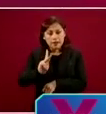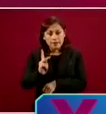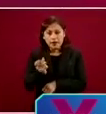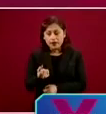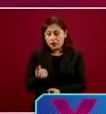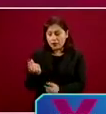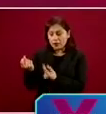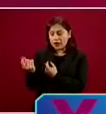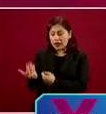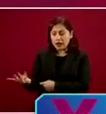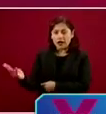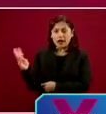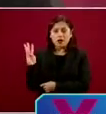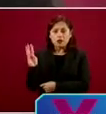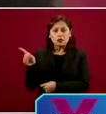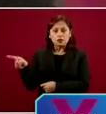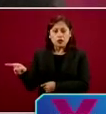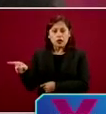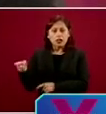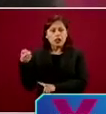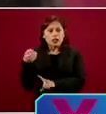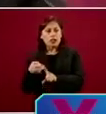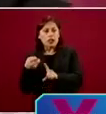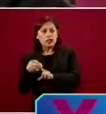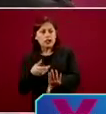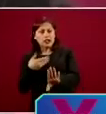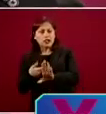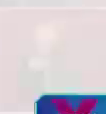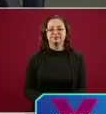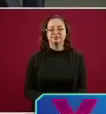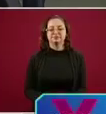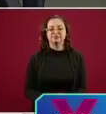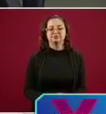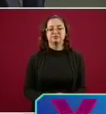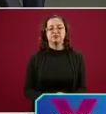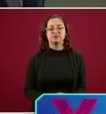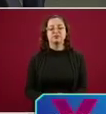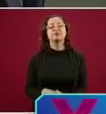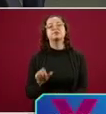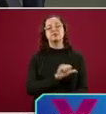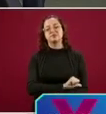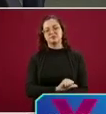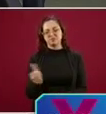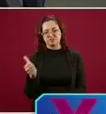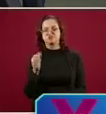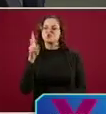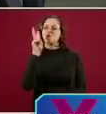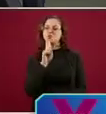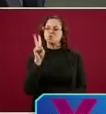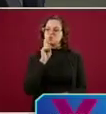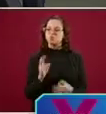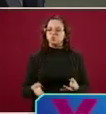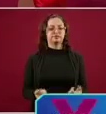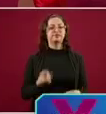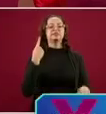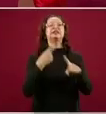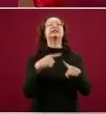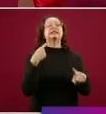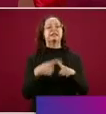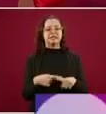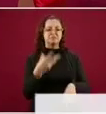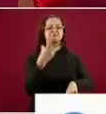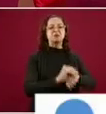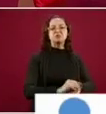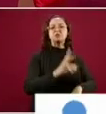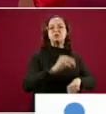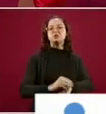y mucho coraje del conservadurismo. Pues ahí están los dichos del presidente Andrés Manuel López Obrador en la mañanera.